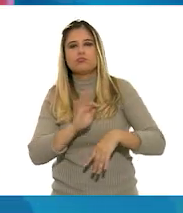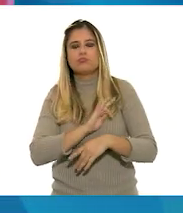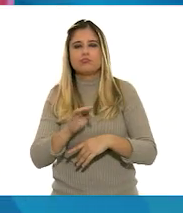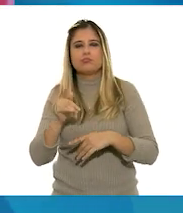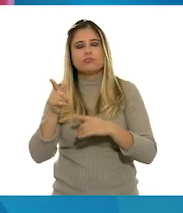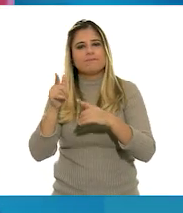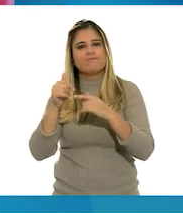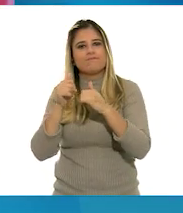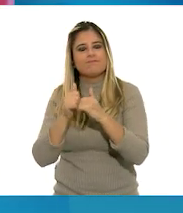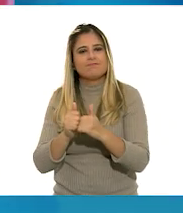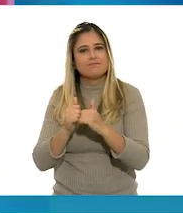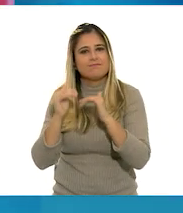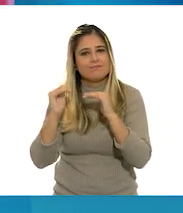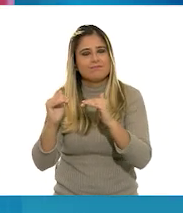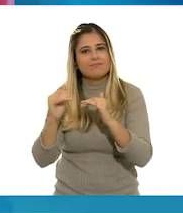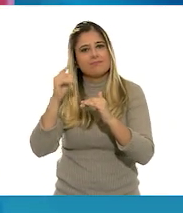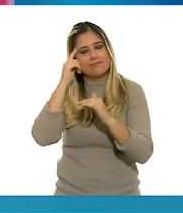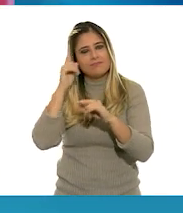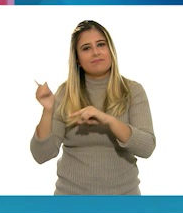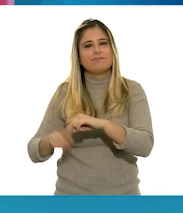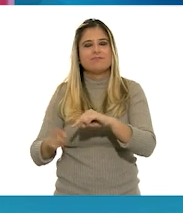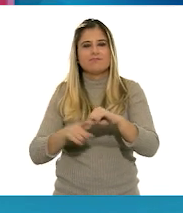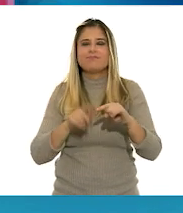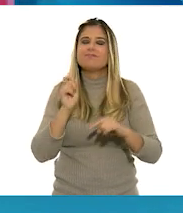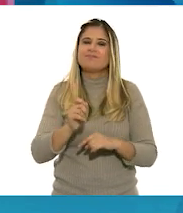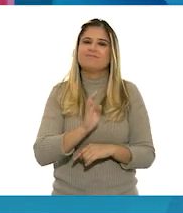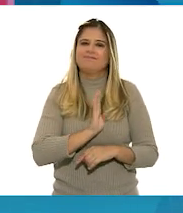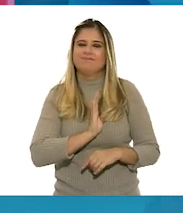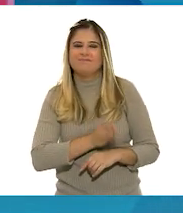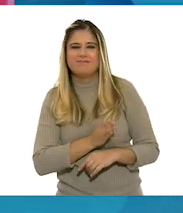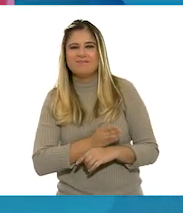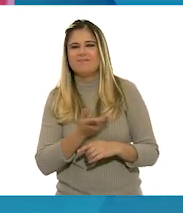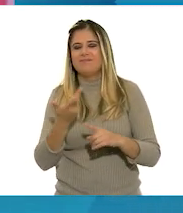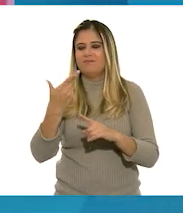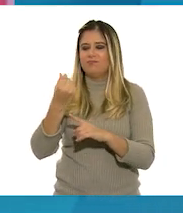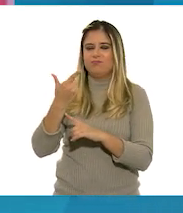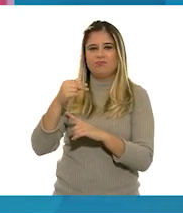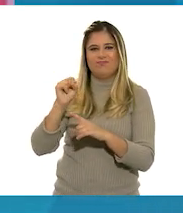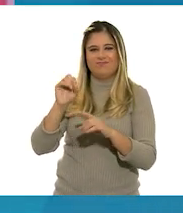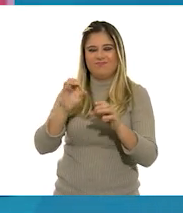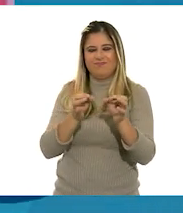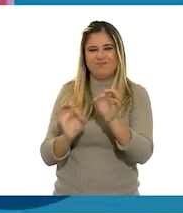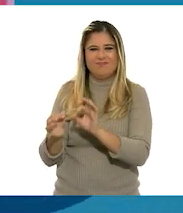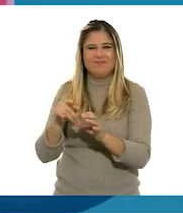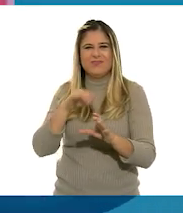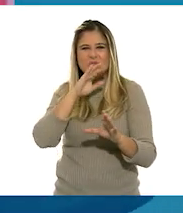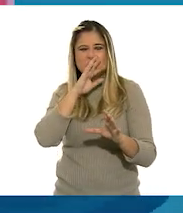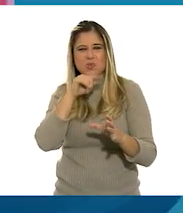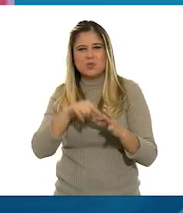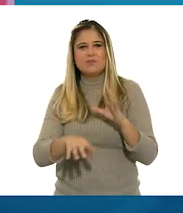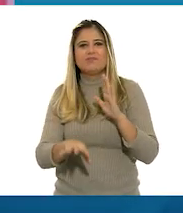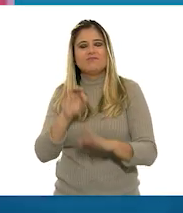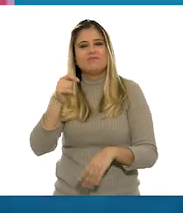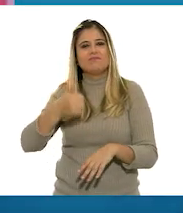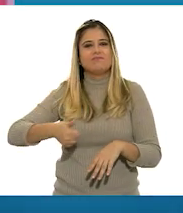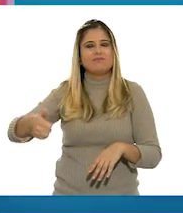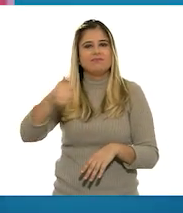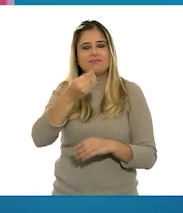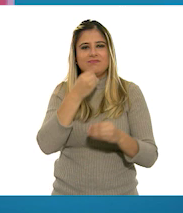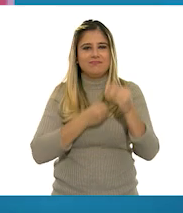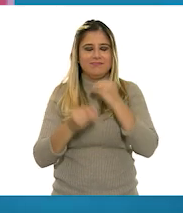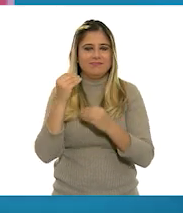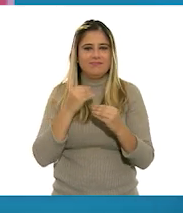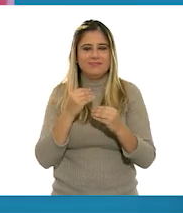detener, reproducir y eliminar los microorganismos con base en la temperatura a la que se encuentran los